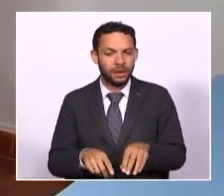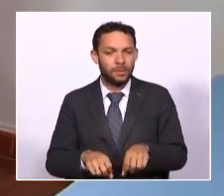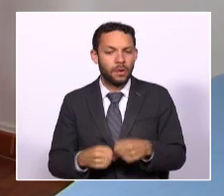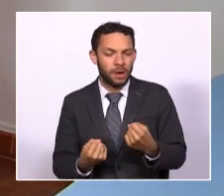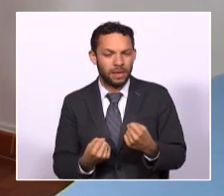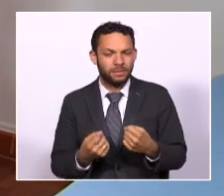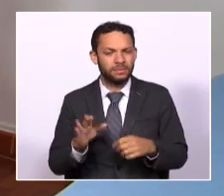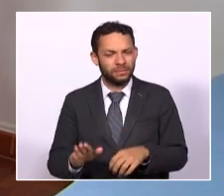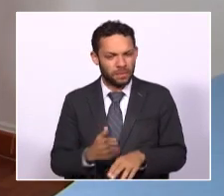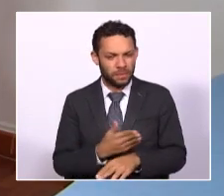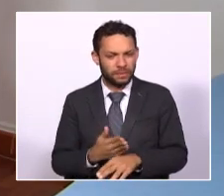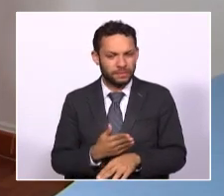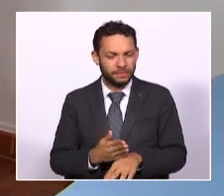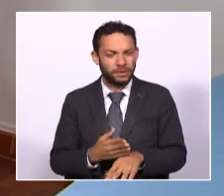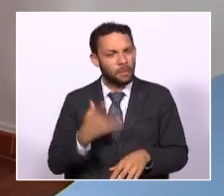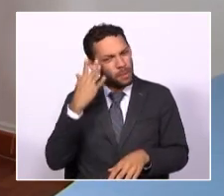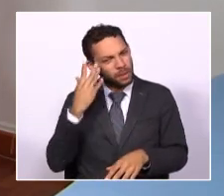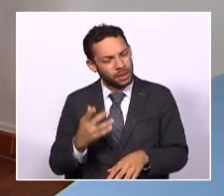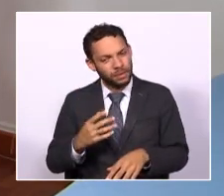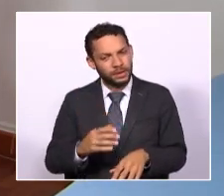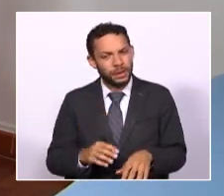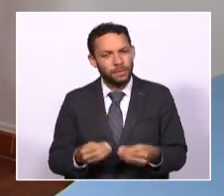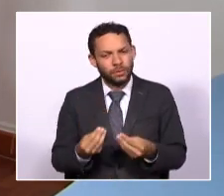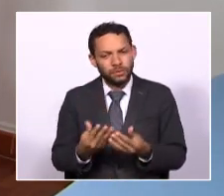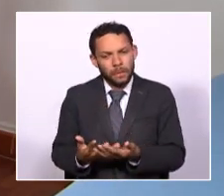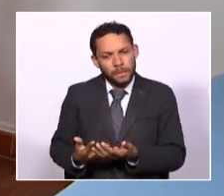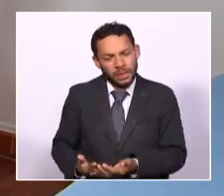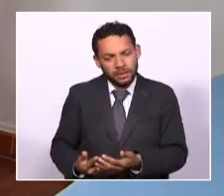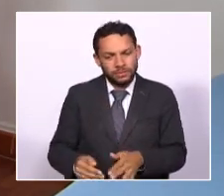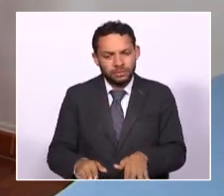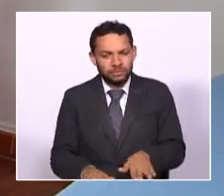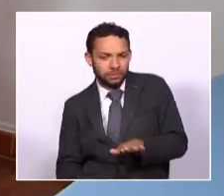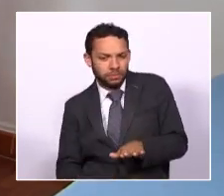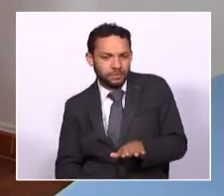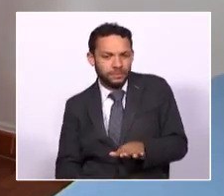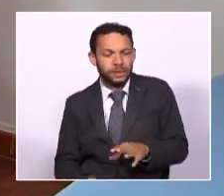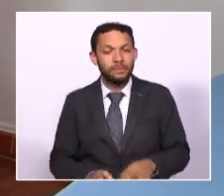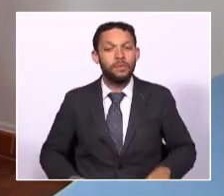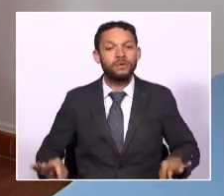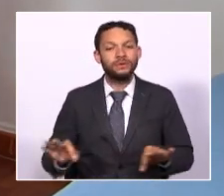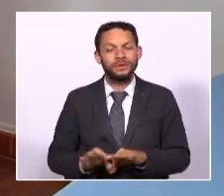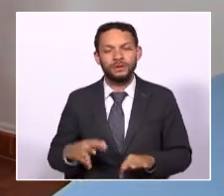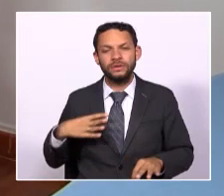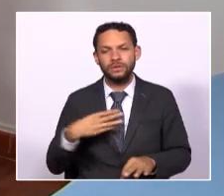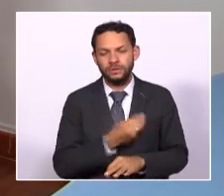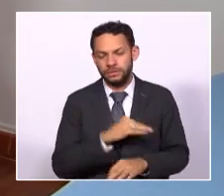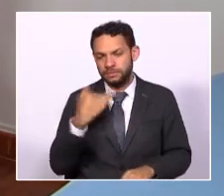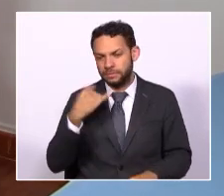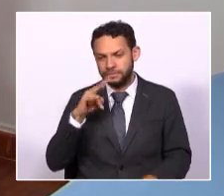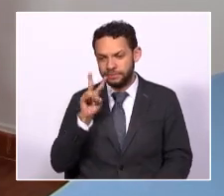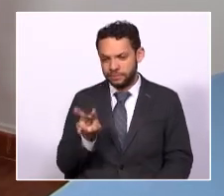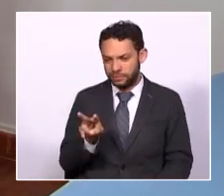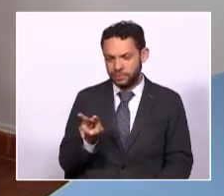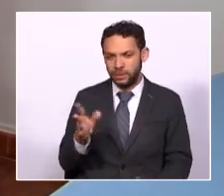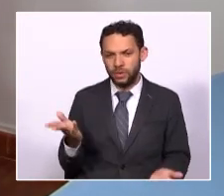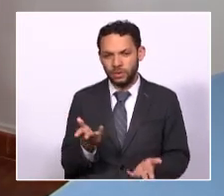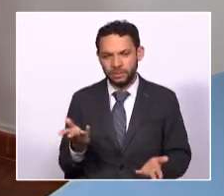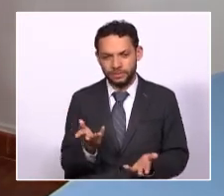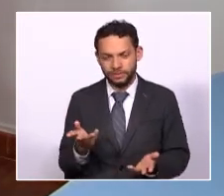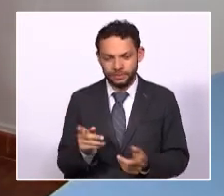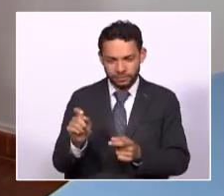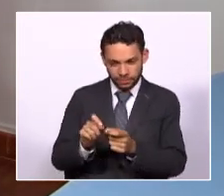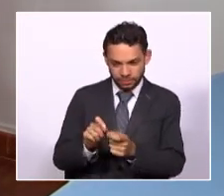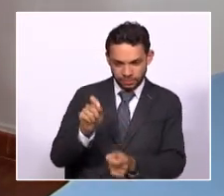a generar ese pequeño desplazamiento. En el caso de José, ¿qué podemos observar acá? Alcanzamos a observar primero una rectificación de la lordosis